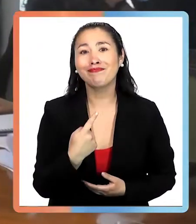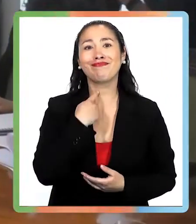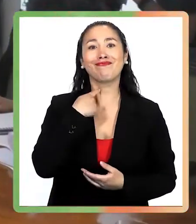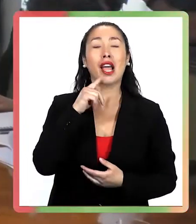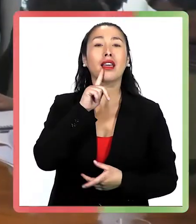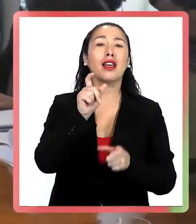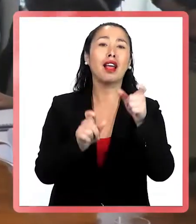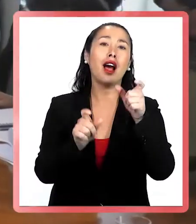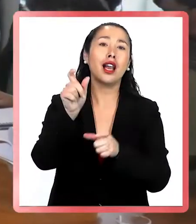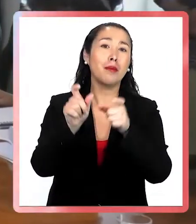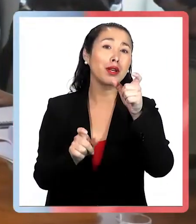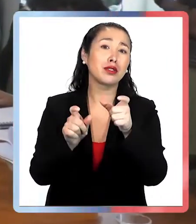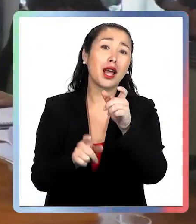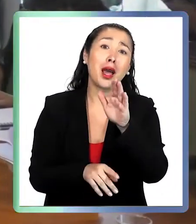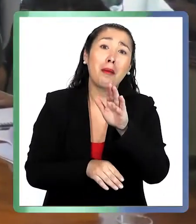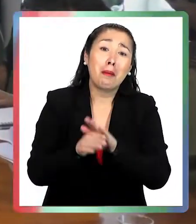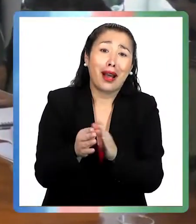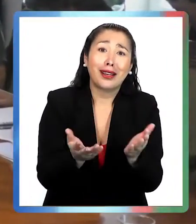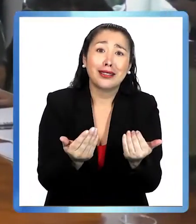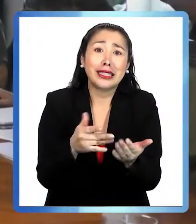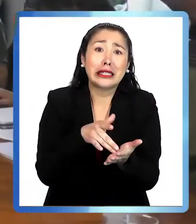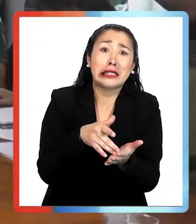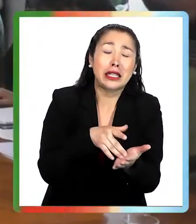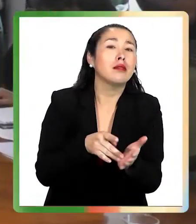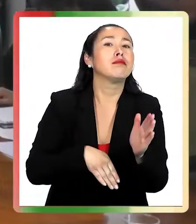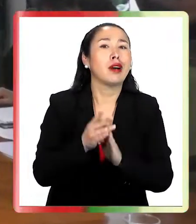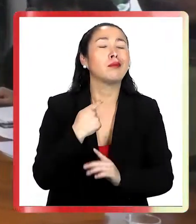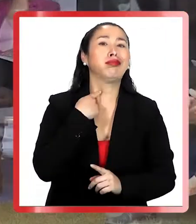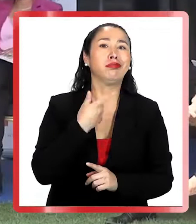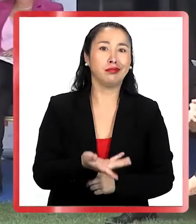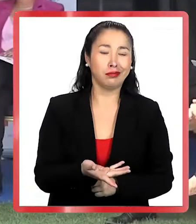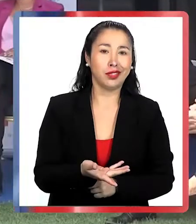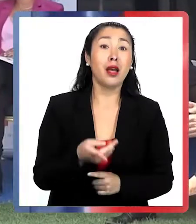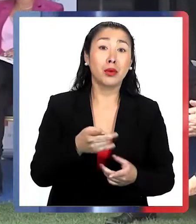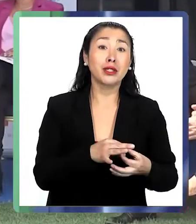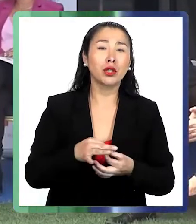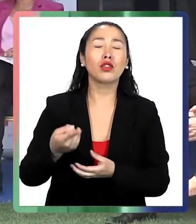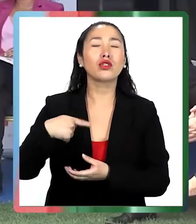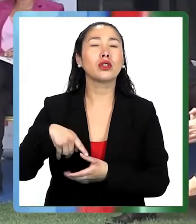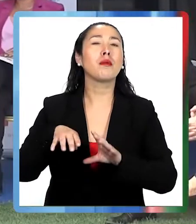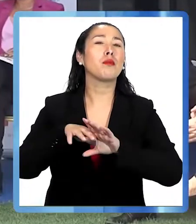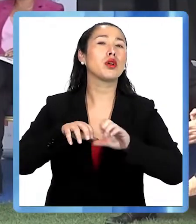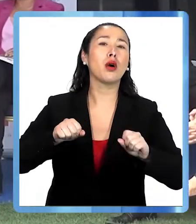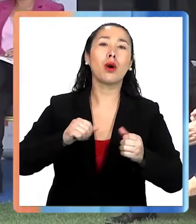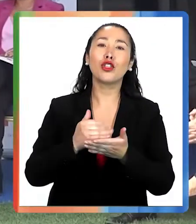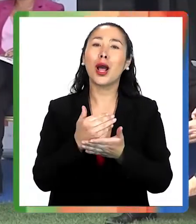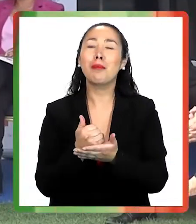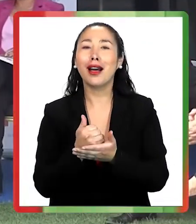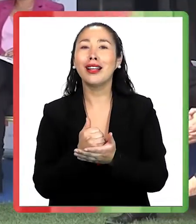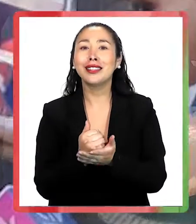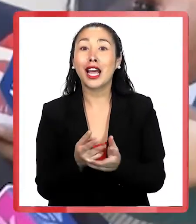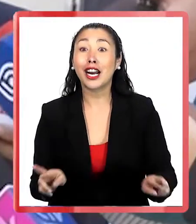las personas que más necesidades tienen. Y es por eso que también celebramos el plan de recuperación